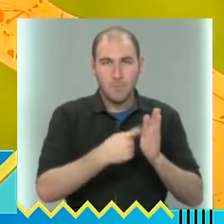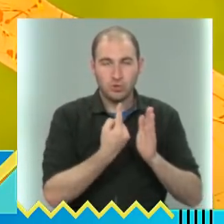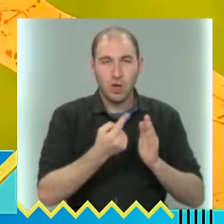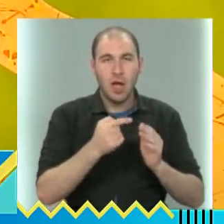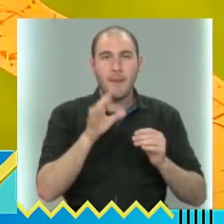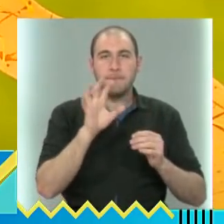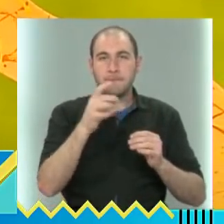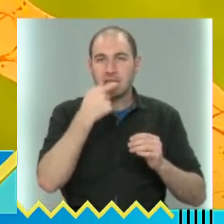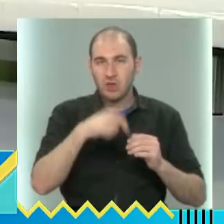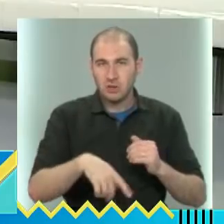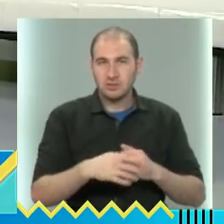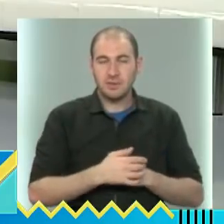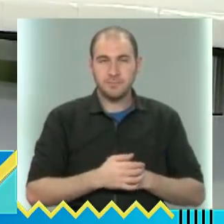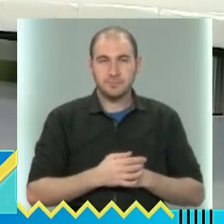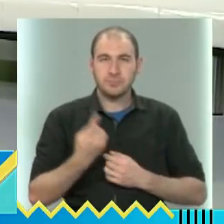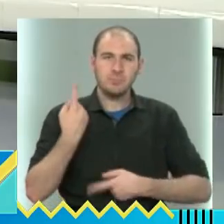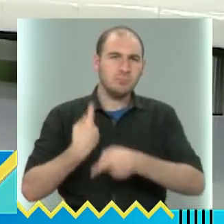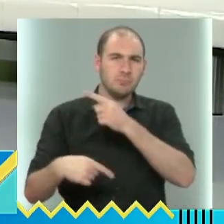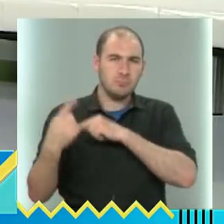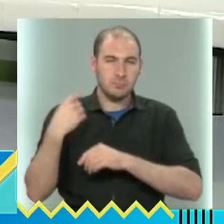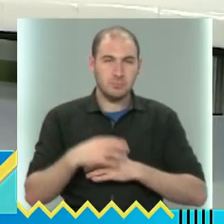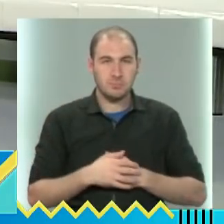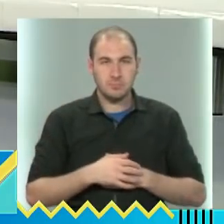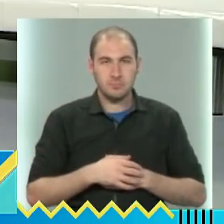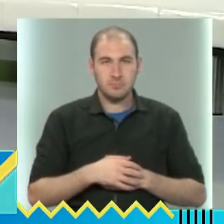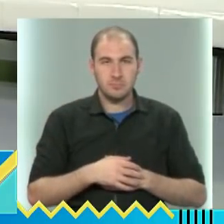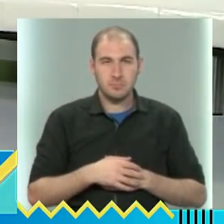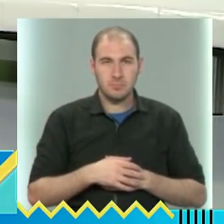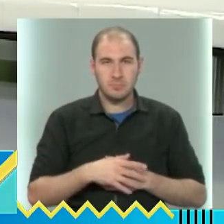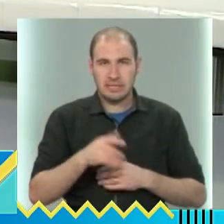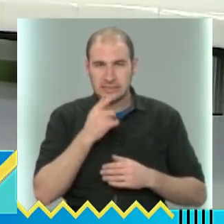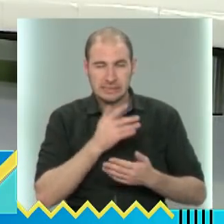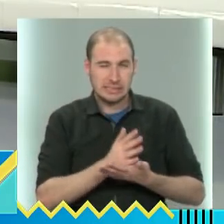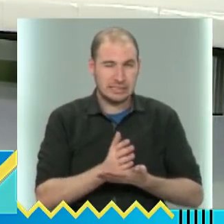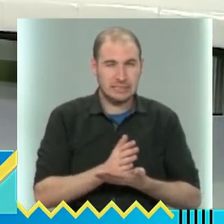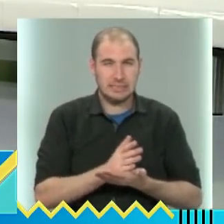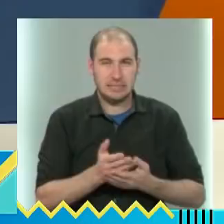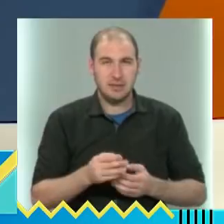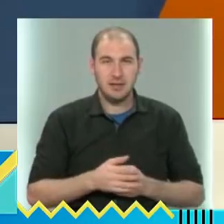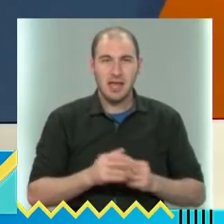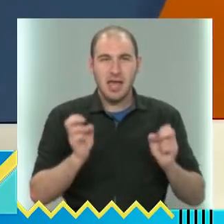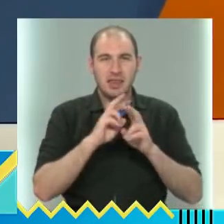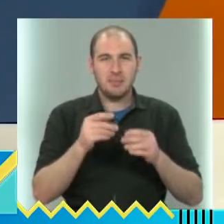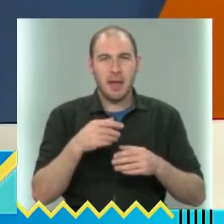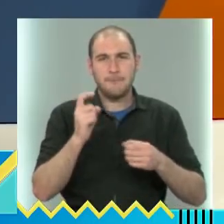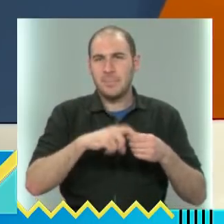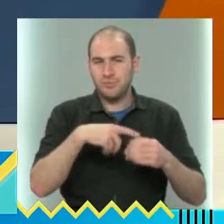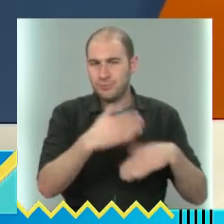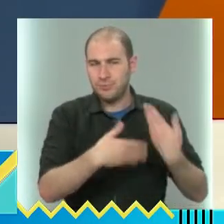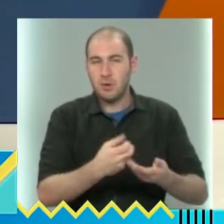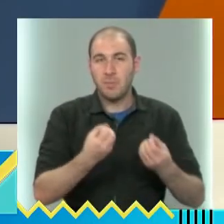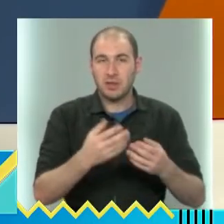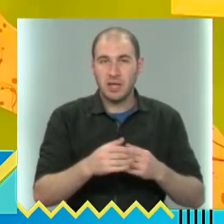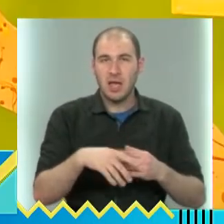la provincia tiene una historia, digamos, gris, pongámoslo así, en cuanto a la explotación petrolera, porque